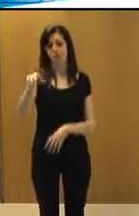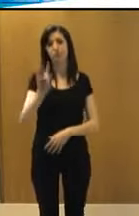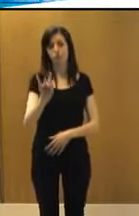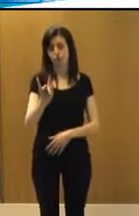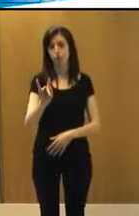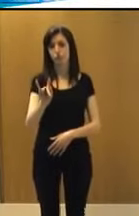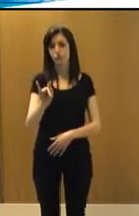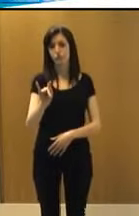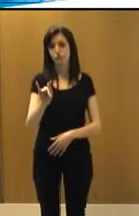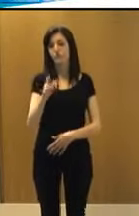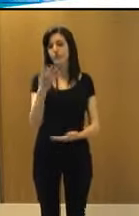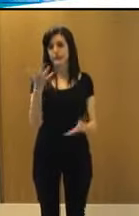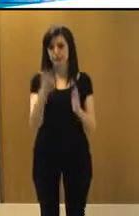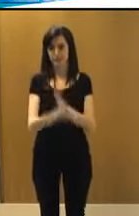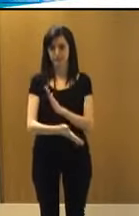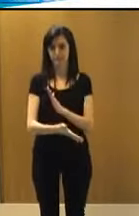en el sentido que